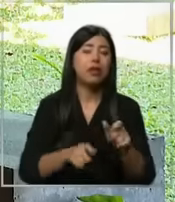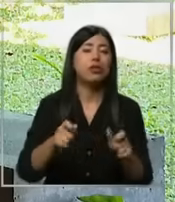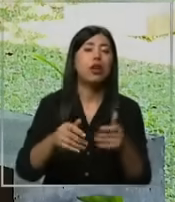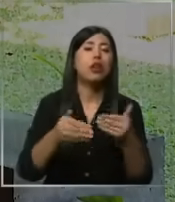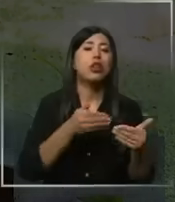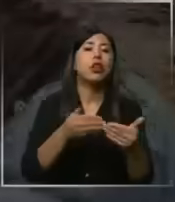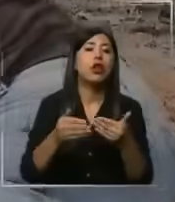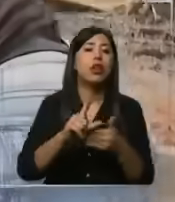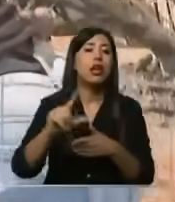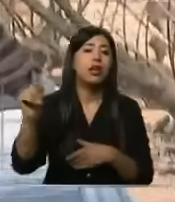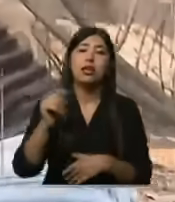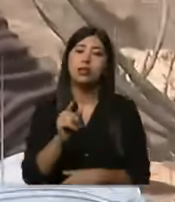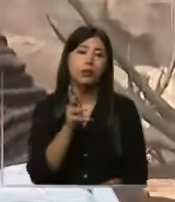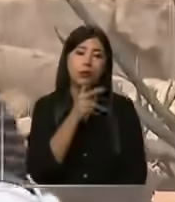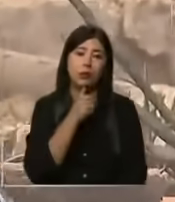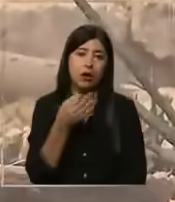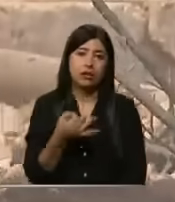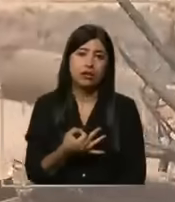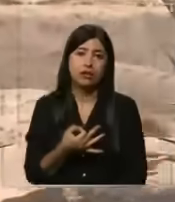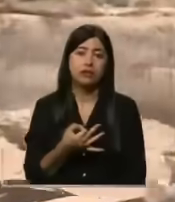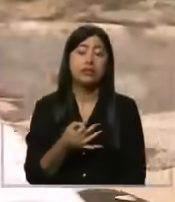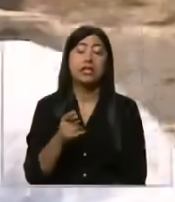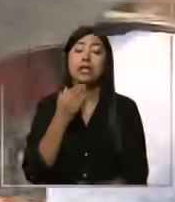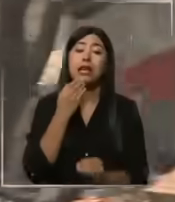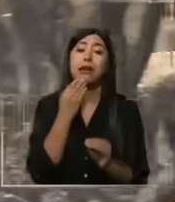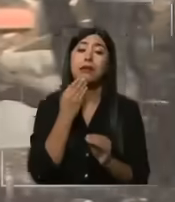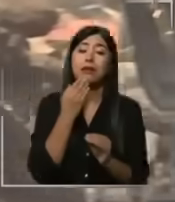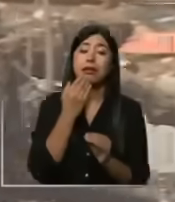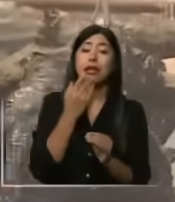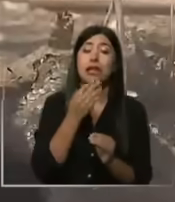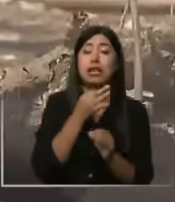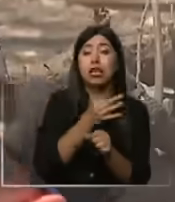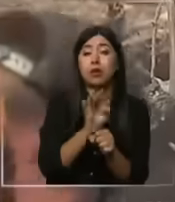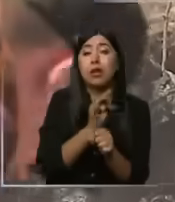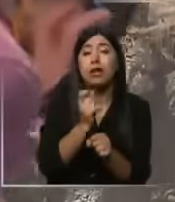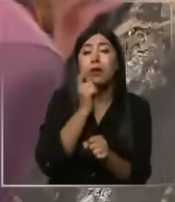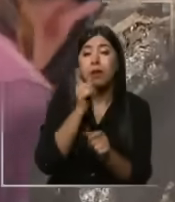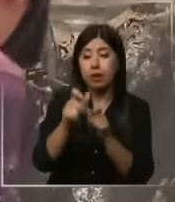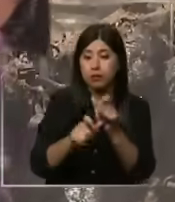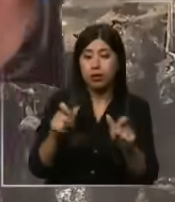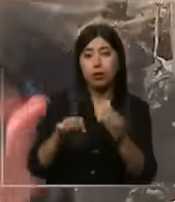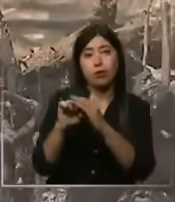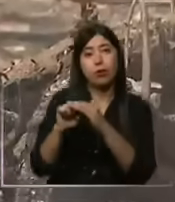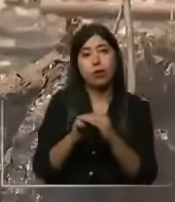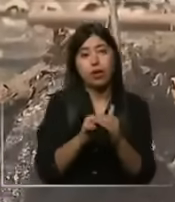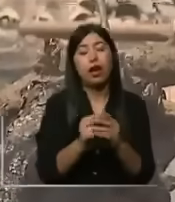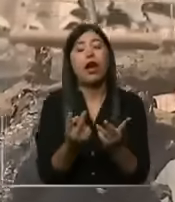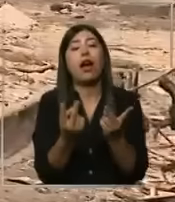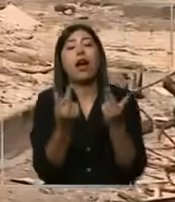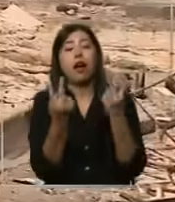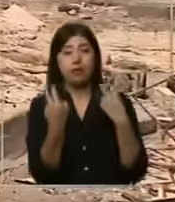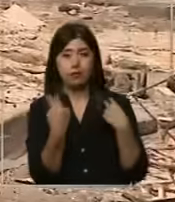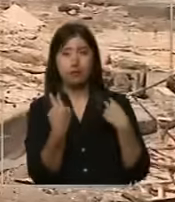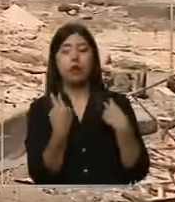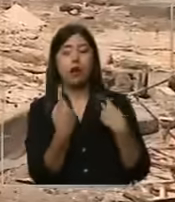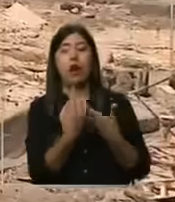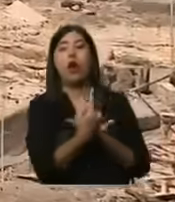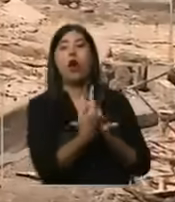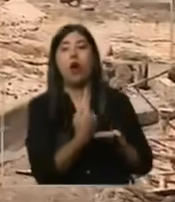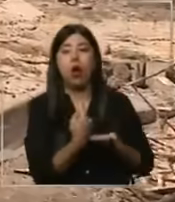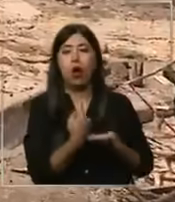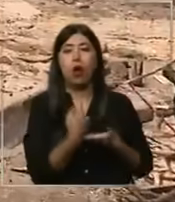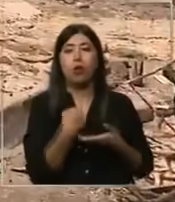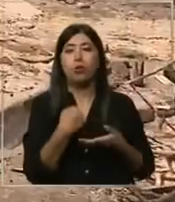hacia dónde evacuar. Y recomiendan hacerle caso a las autoridades para así saber hacia dónde evacuar. Pero muchos